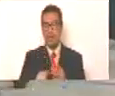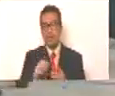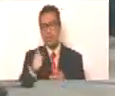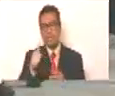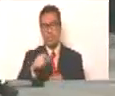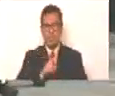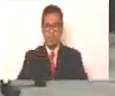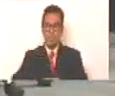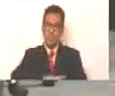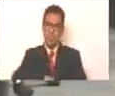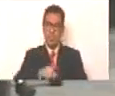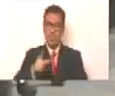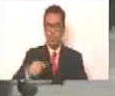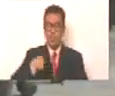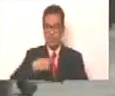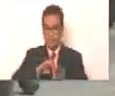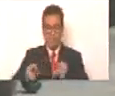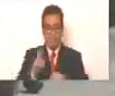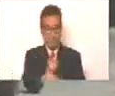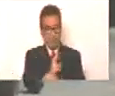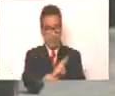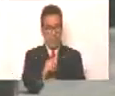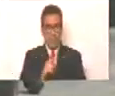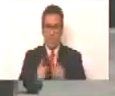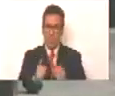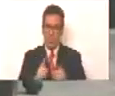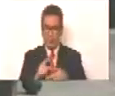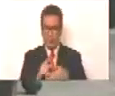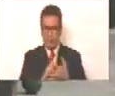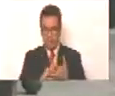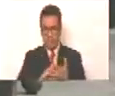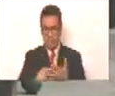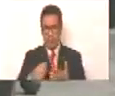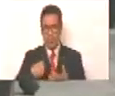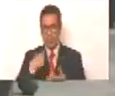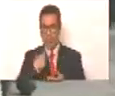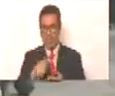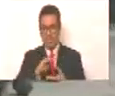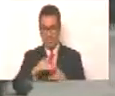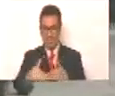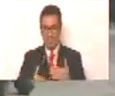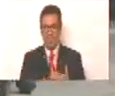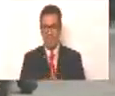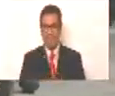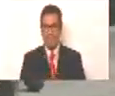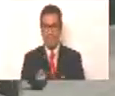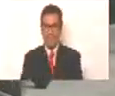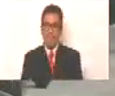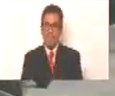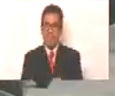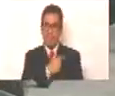que escribir rápidamente algo para que no me llame la atención, hermano presidente.